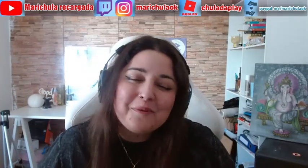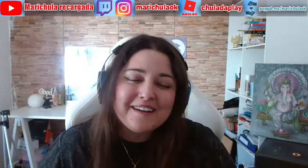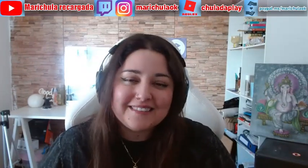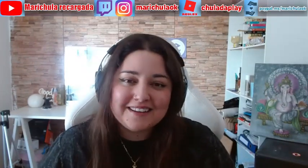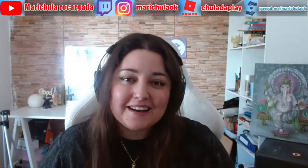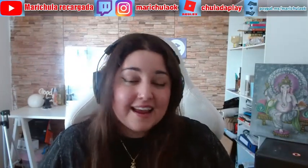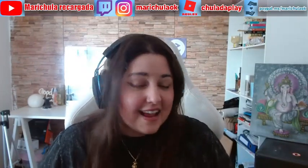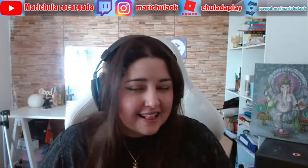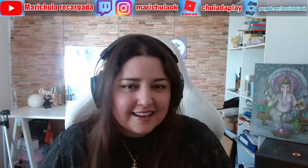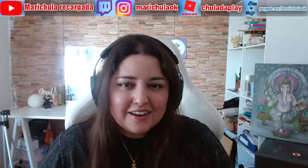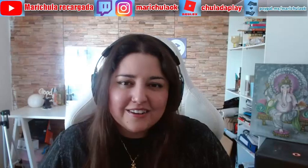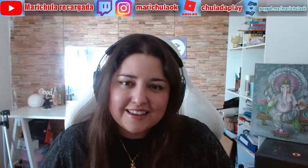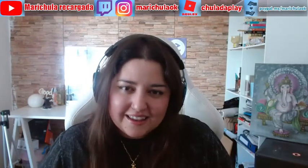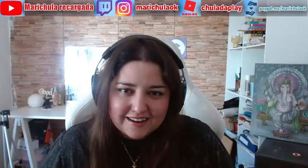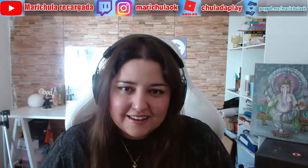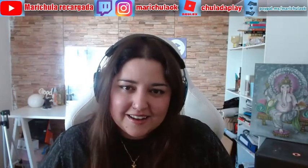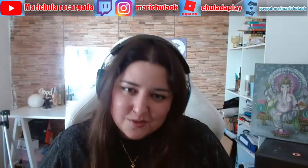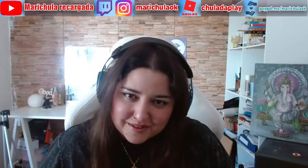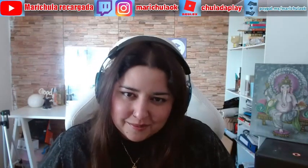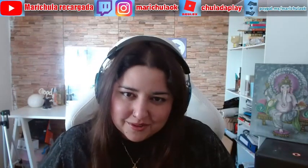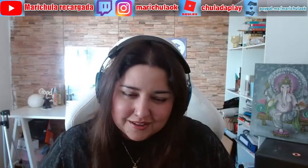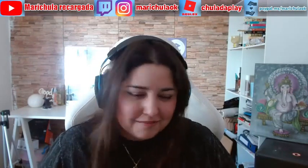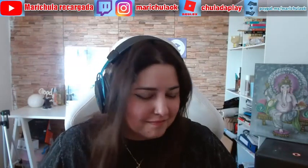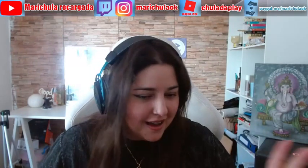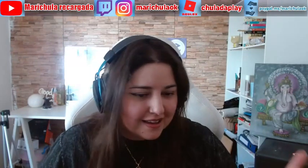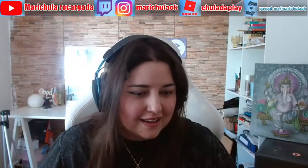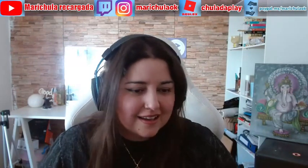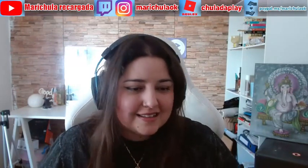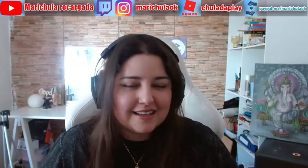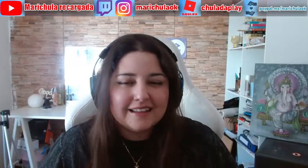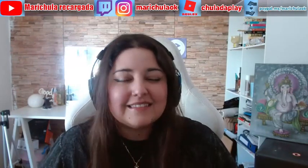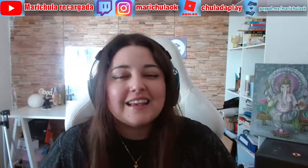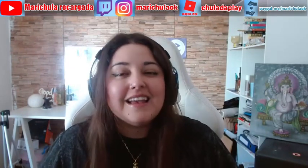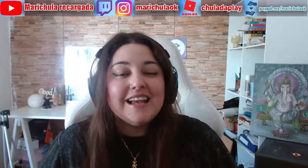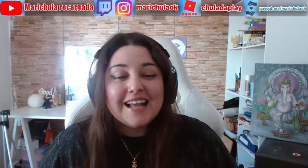todos puedan tener el género que quieran en su pasaporte. Más que